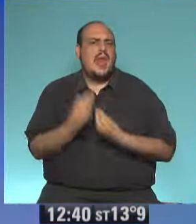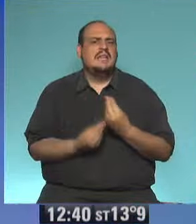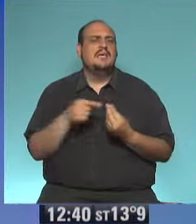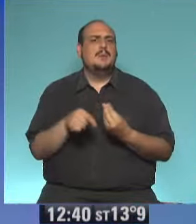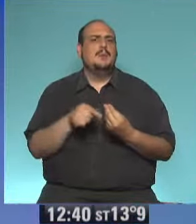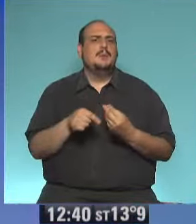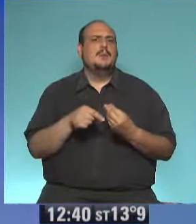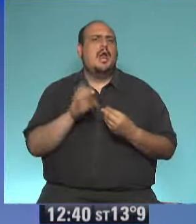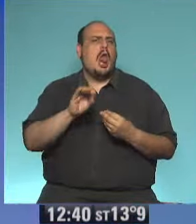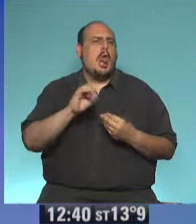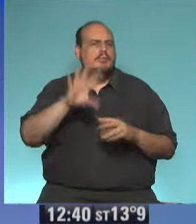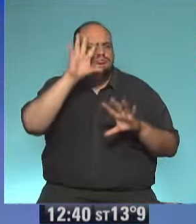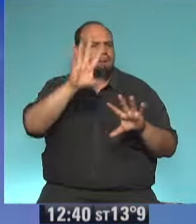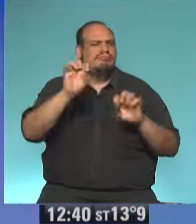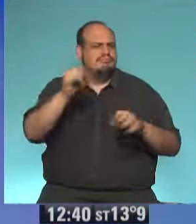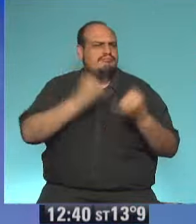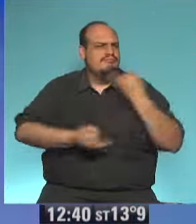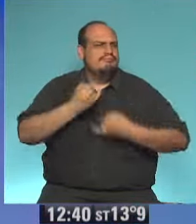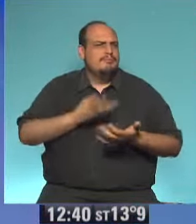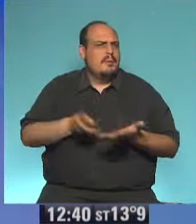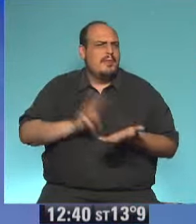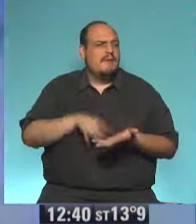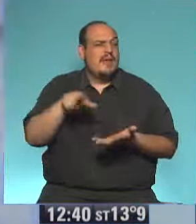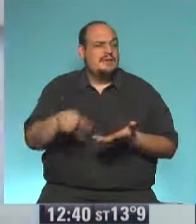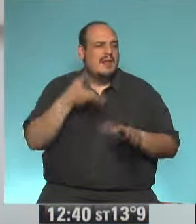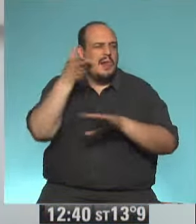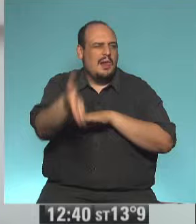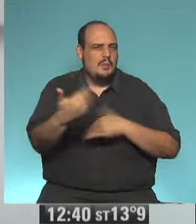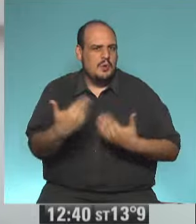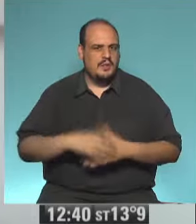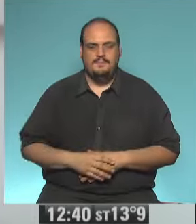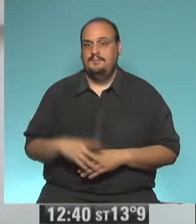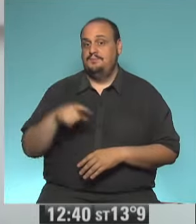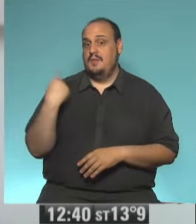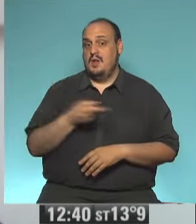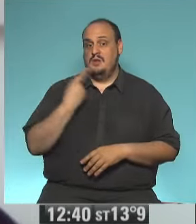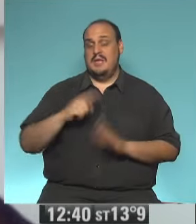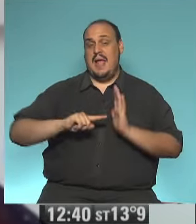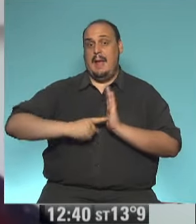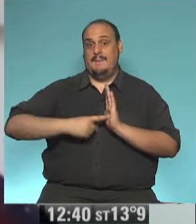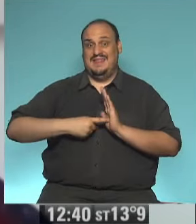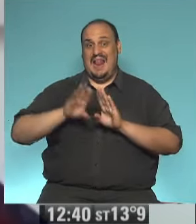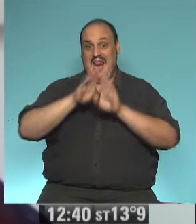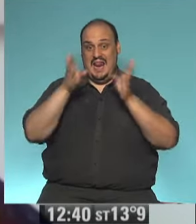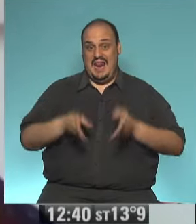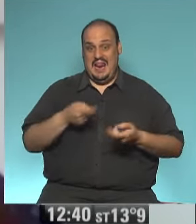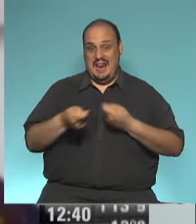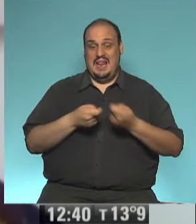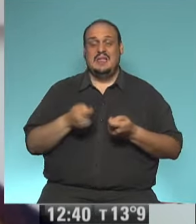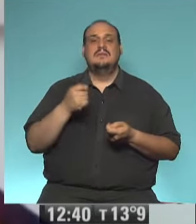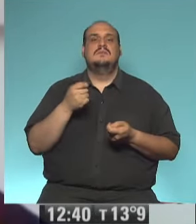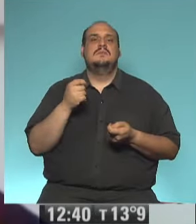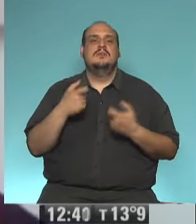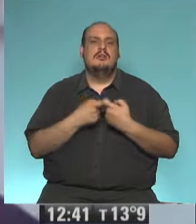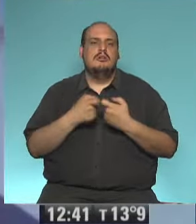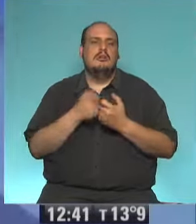todos aquellos que tengan ganas de acercarse y conocer los productos? Sí, nosotros estamos en Capital Federal. La cooperativa es Cooperativa